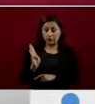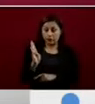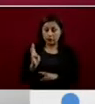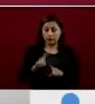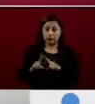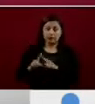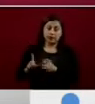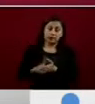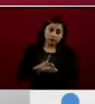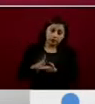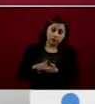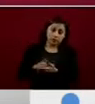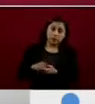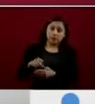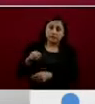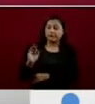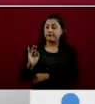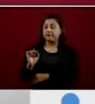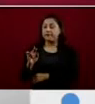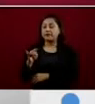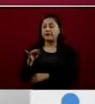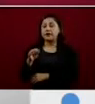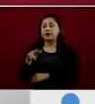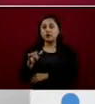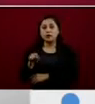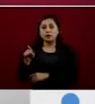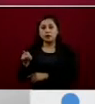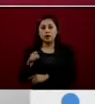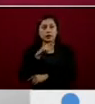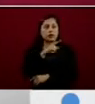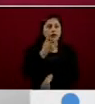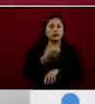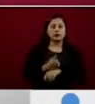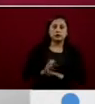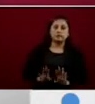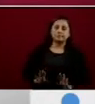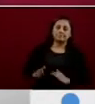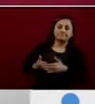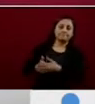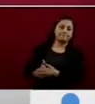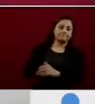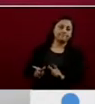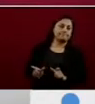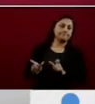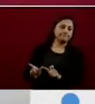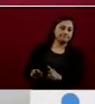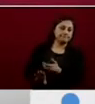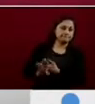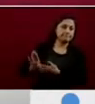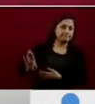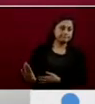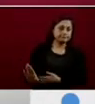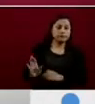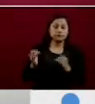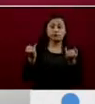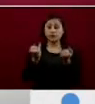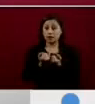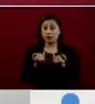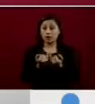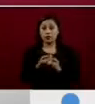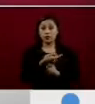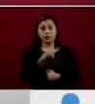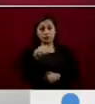fentanilo, pues para México lo es que haya un esfuerzo efectivo de los Estados Unidos para reducir el